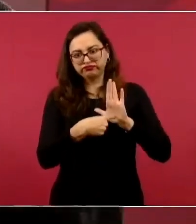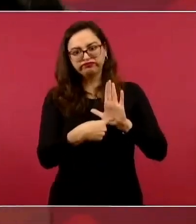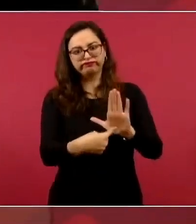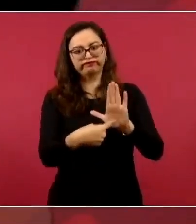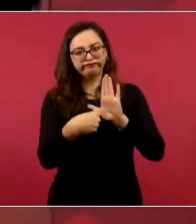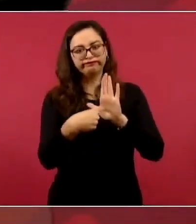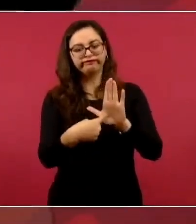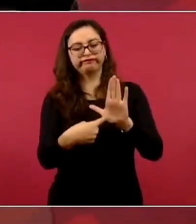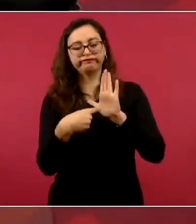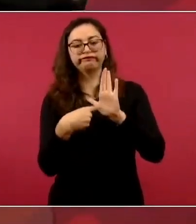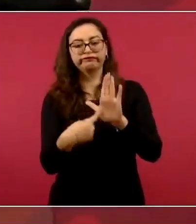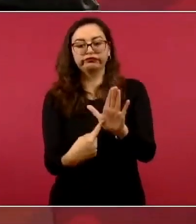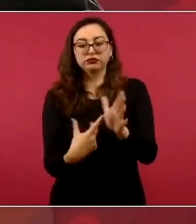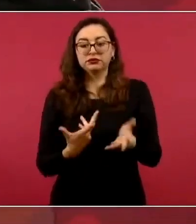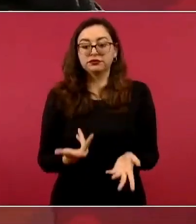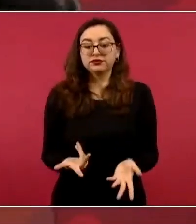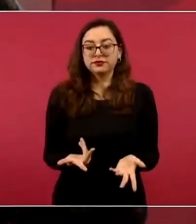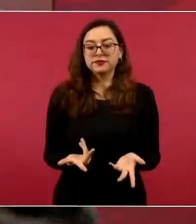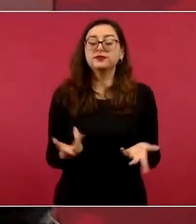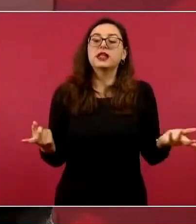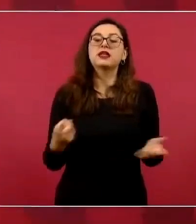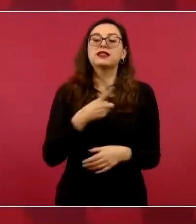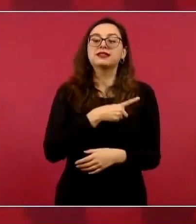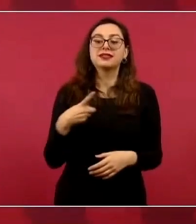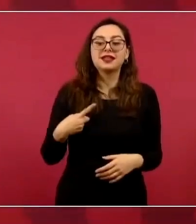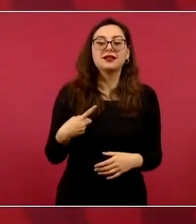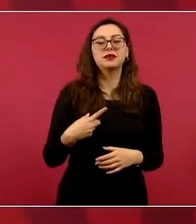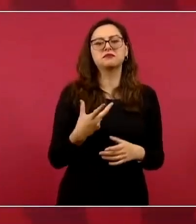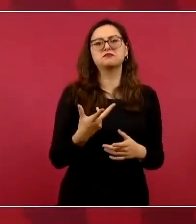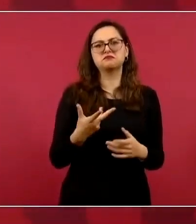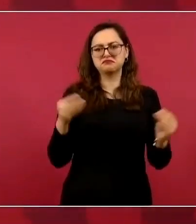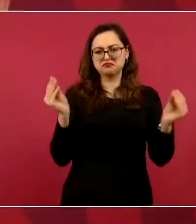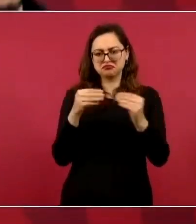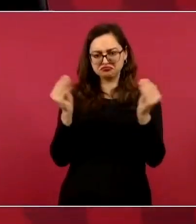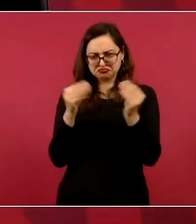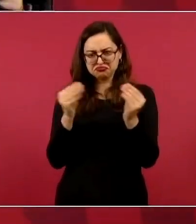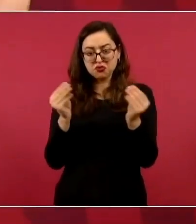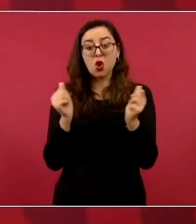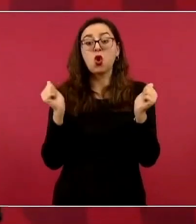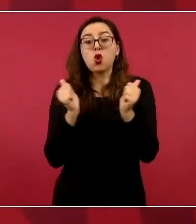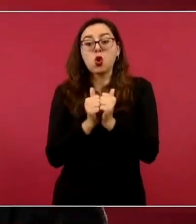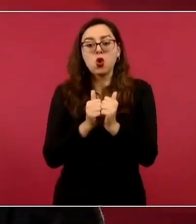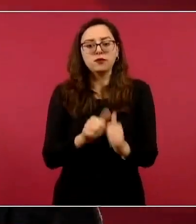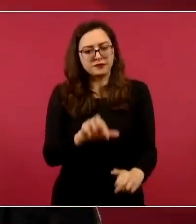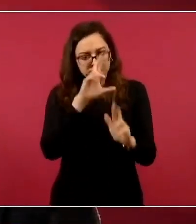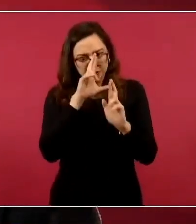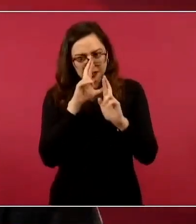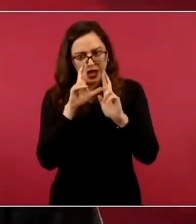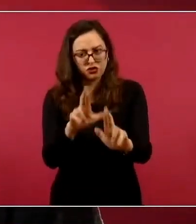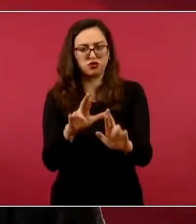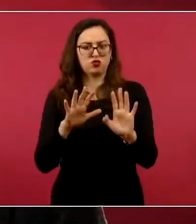nada más que sea con respeto, sin violencia.